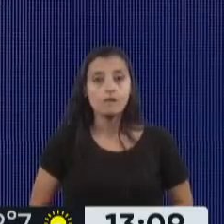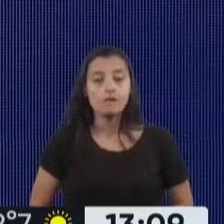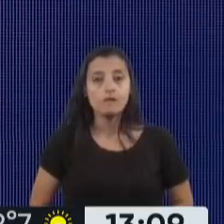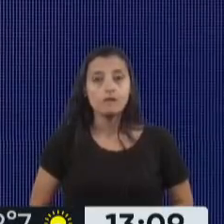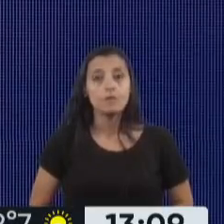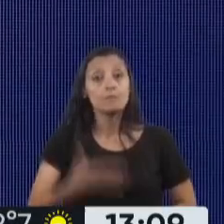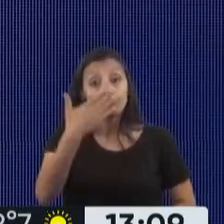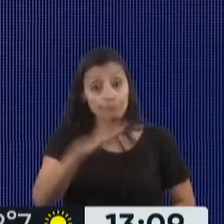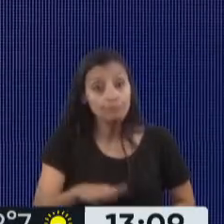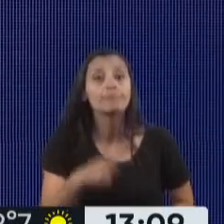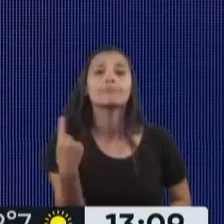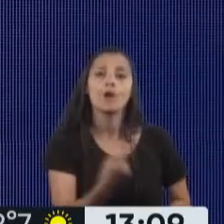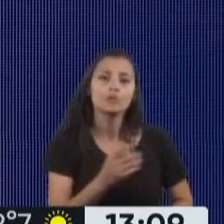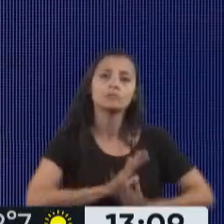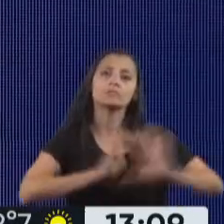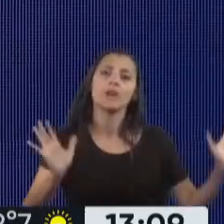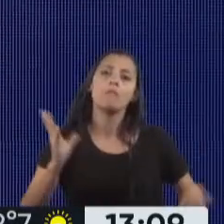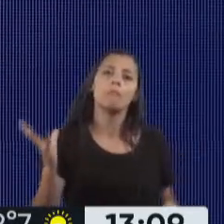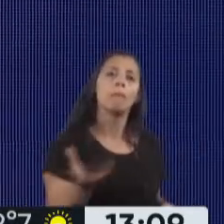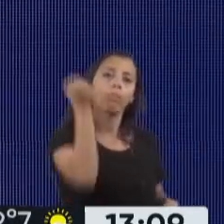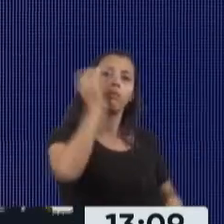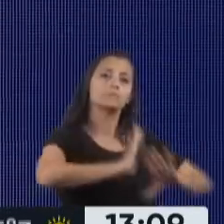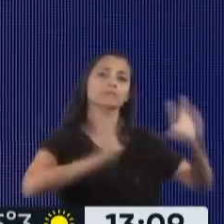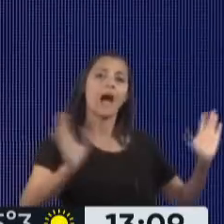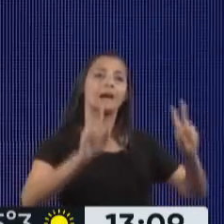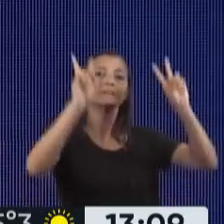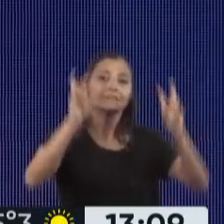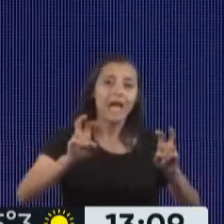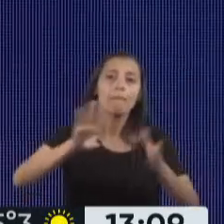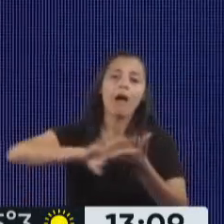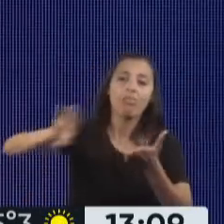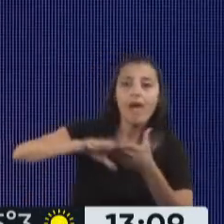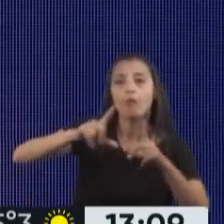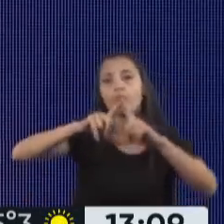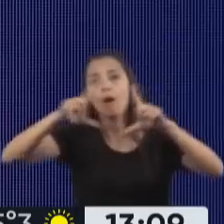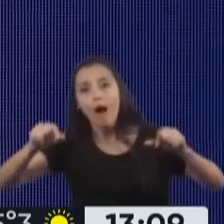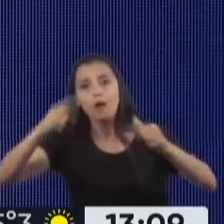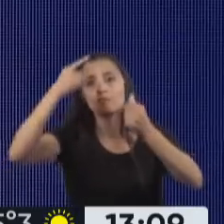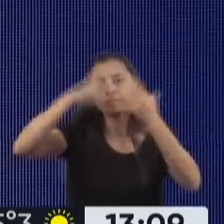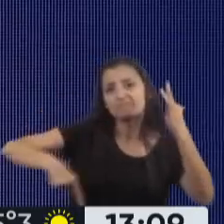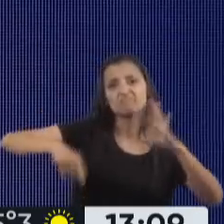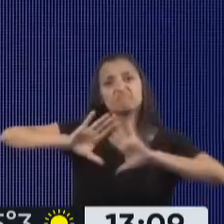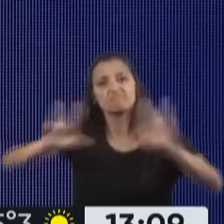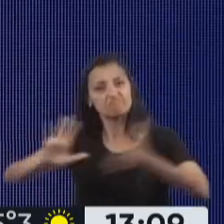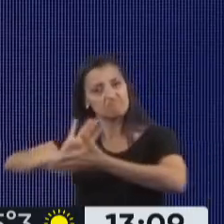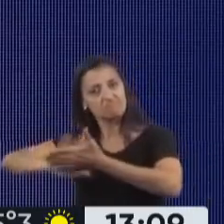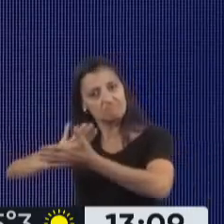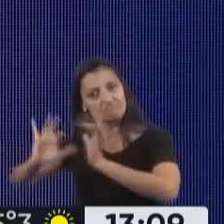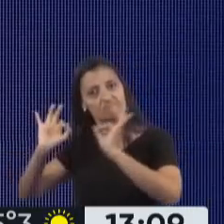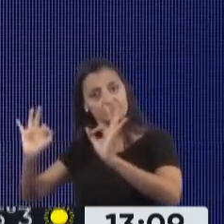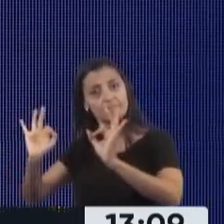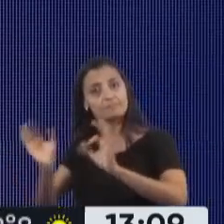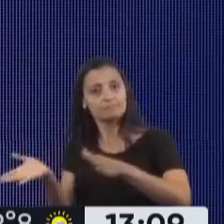después que logramos cerrar el grifo de los pasivos remunerados, pasamos al esquema